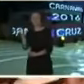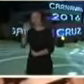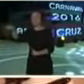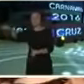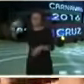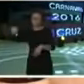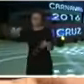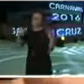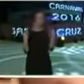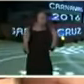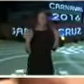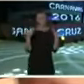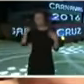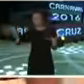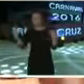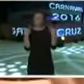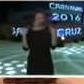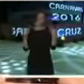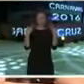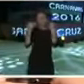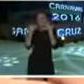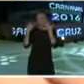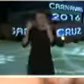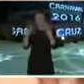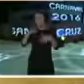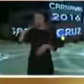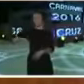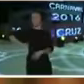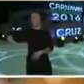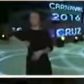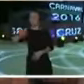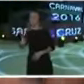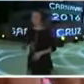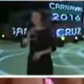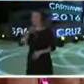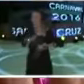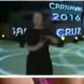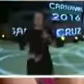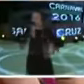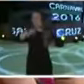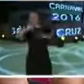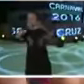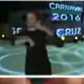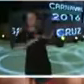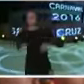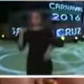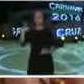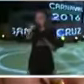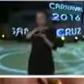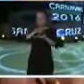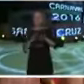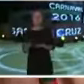Tamargada. Tamargada, Tamargada, pues dejó de hormonada. Nos llega desde el hierro, Drag